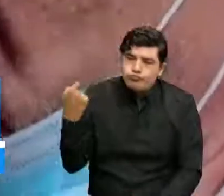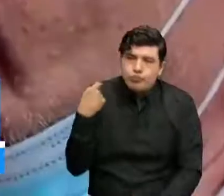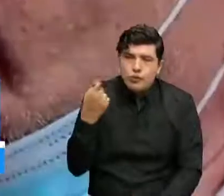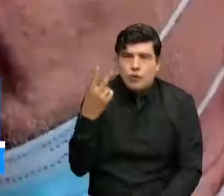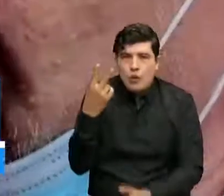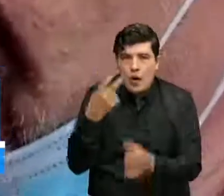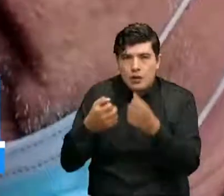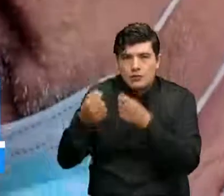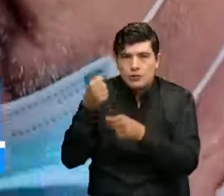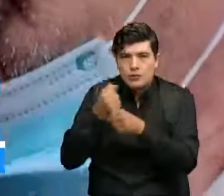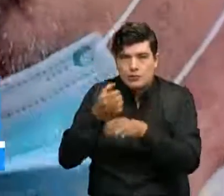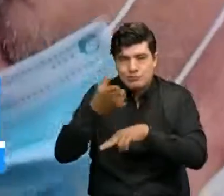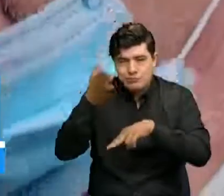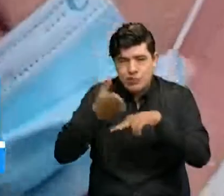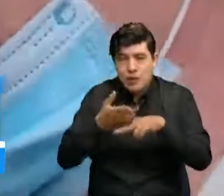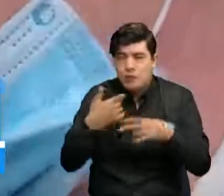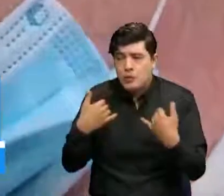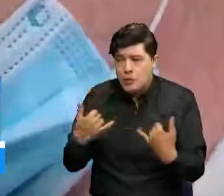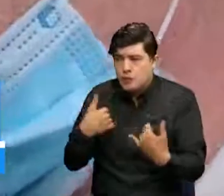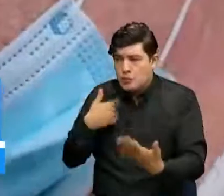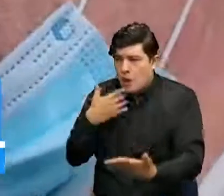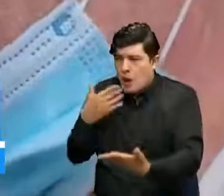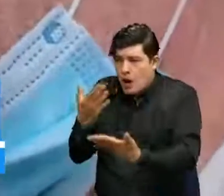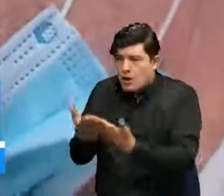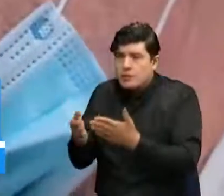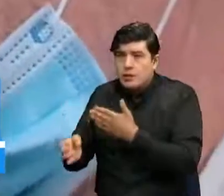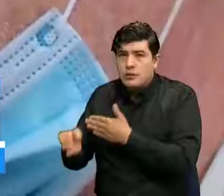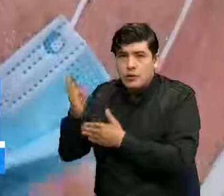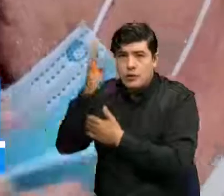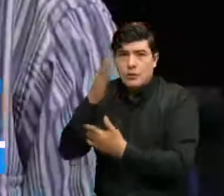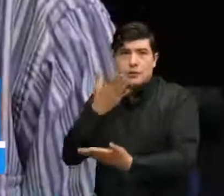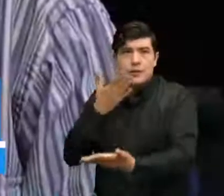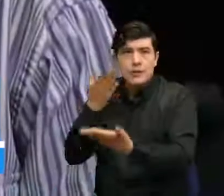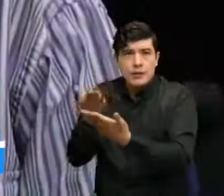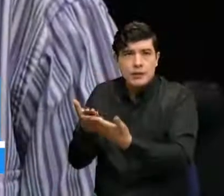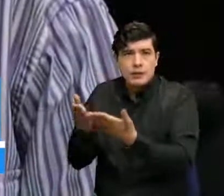Doy gracias a Dios por tenerme vivo, gracias a Dios por la